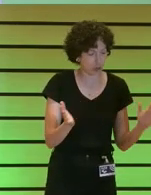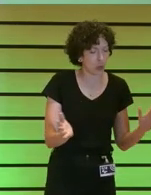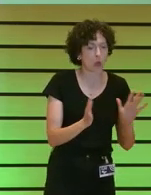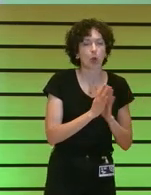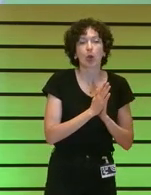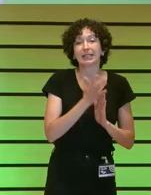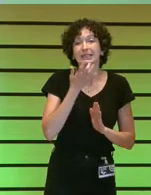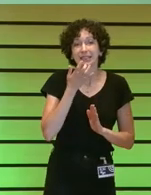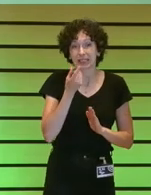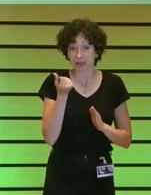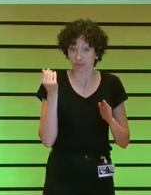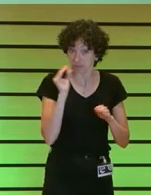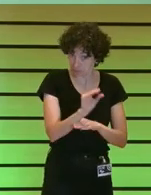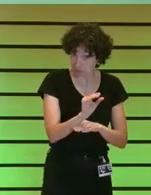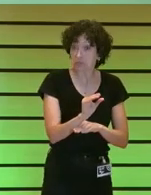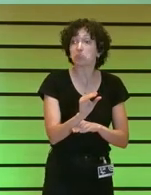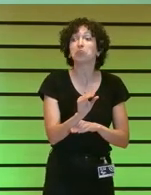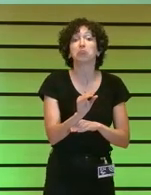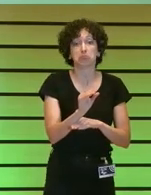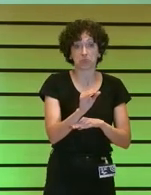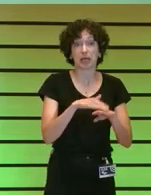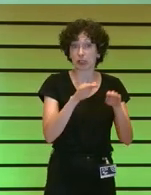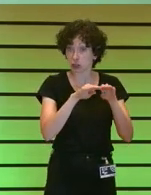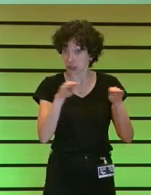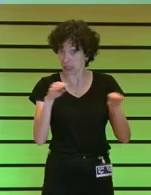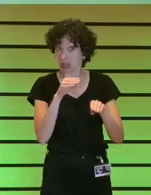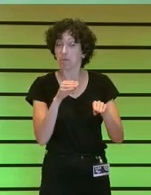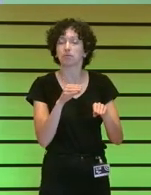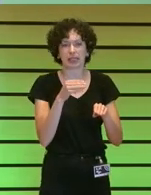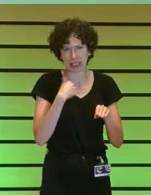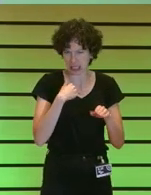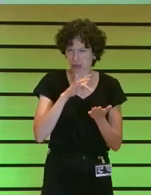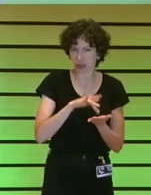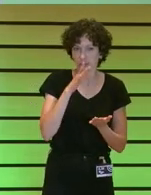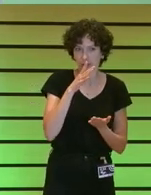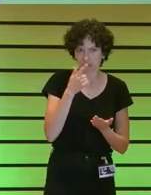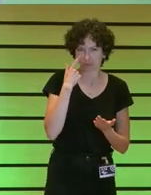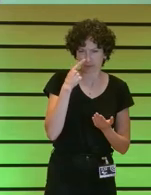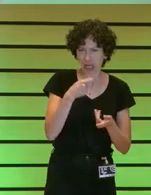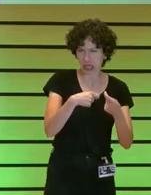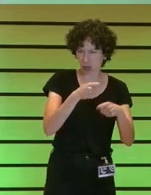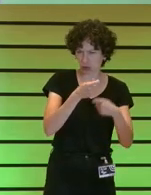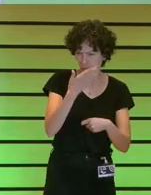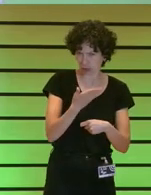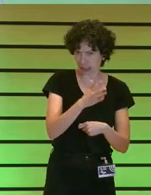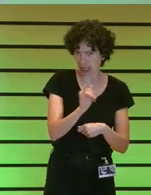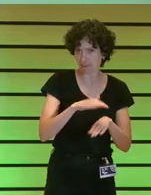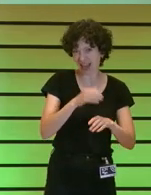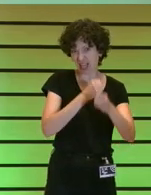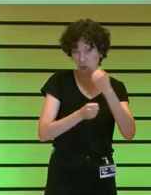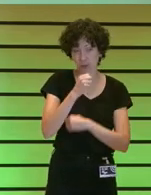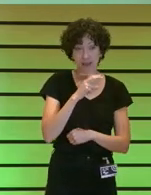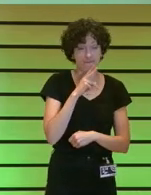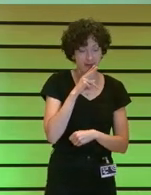si el mundo financiero financia la sostenibilidad que lo está haciendo porque ha visto que hay un enorme capacidad de negocio en esto que se llama la economía verde